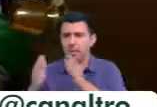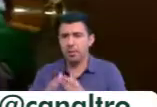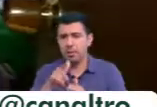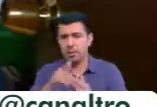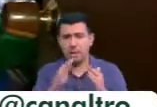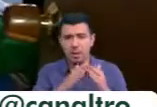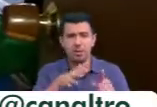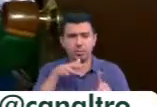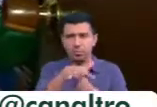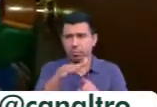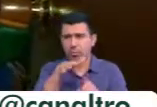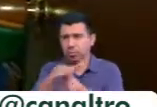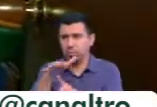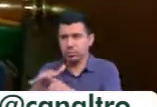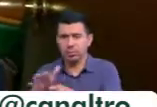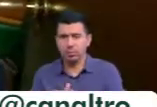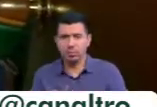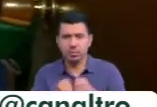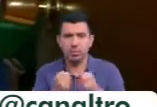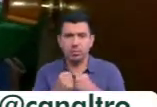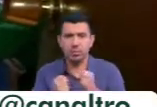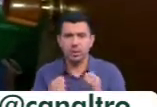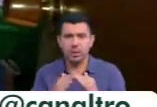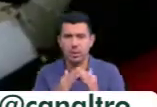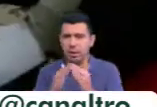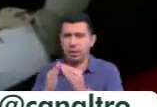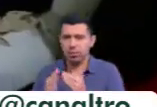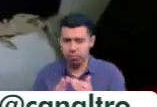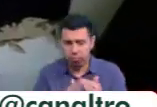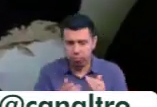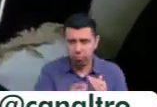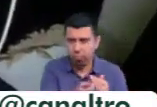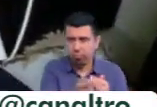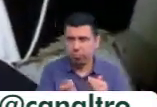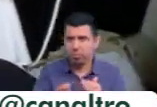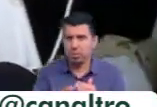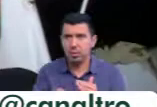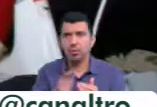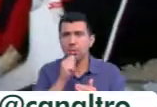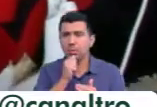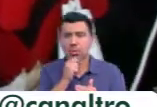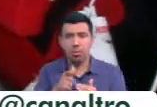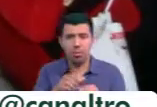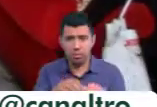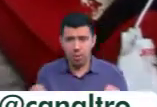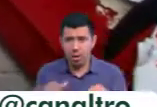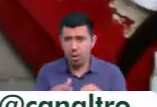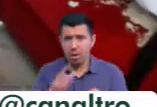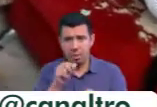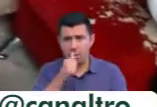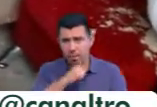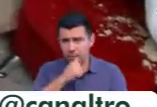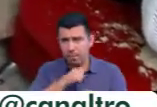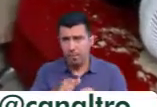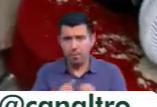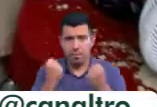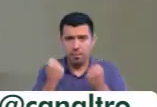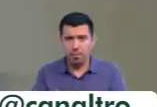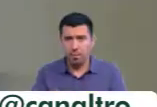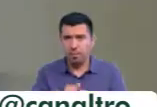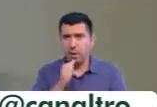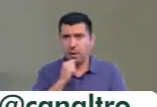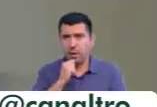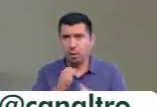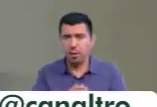también sufrieron averías las canaletas no soportaron el peso del agua a mí se cayó el techo de la casa